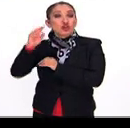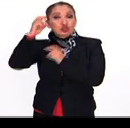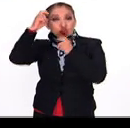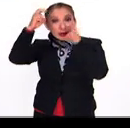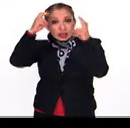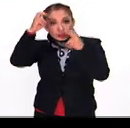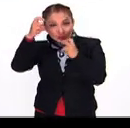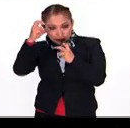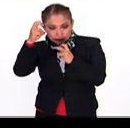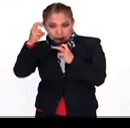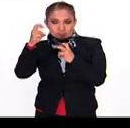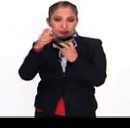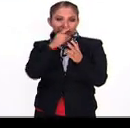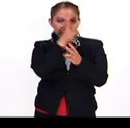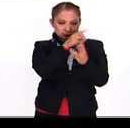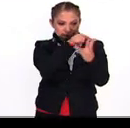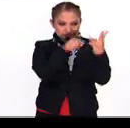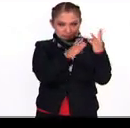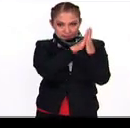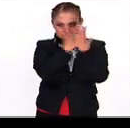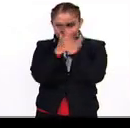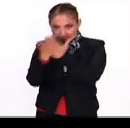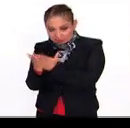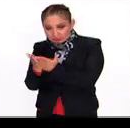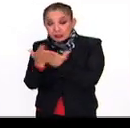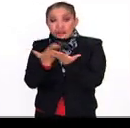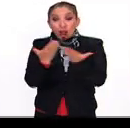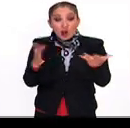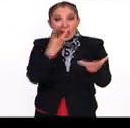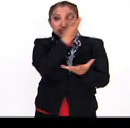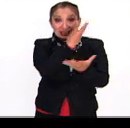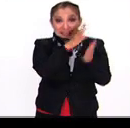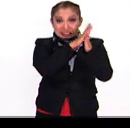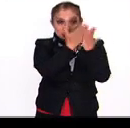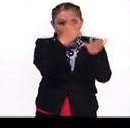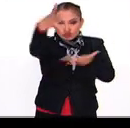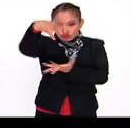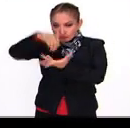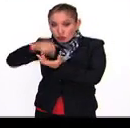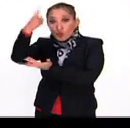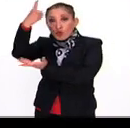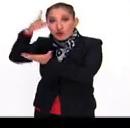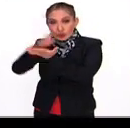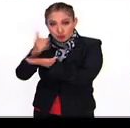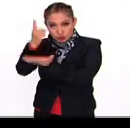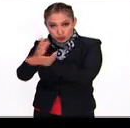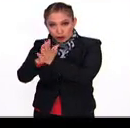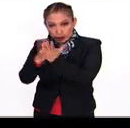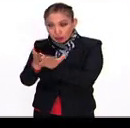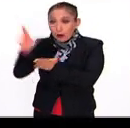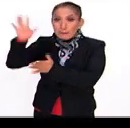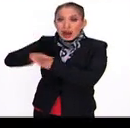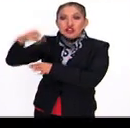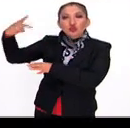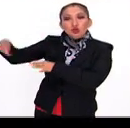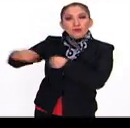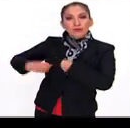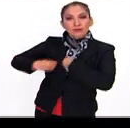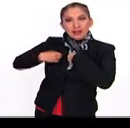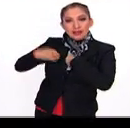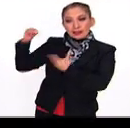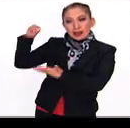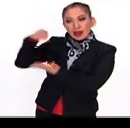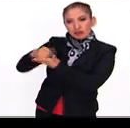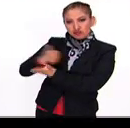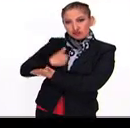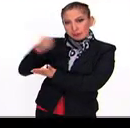Inmortales, Palomita. Y en esta ocasión reunimos los 3 libros que él publicó, más una autobiografía